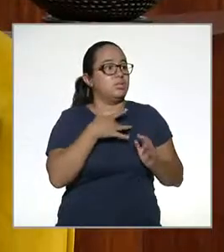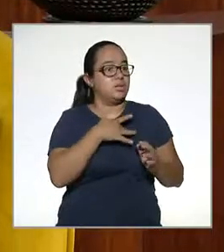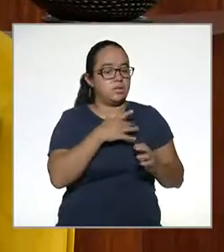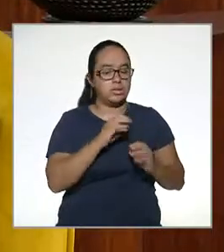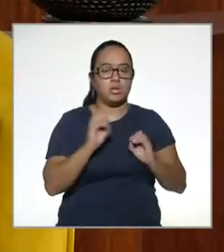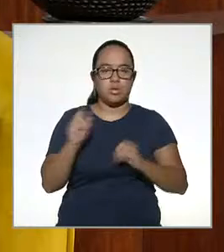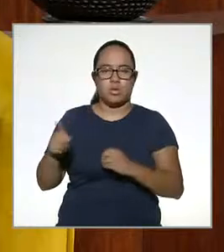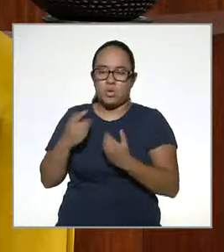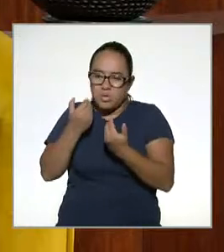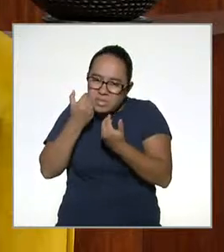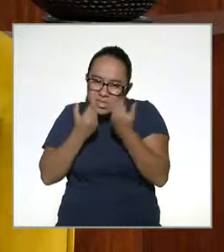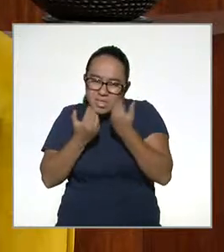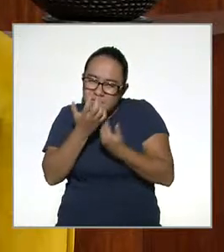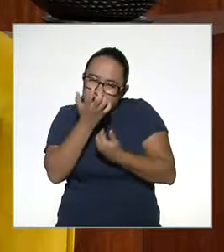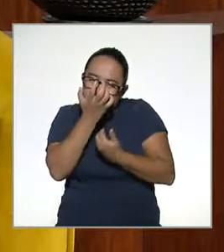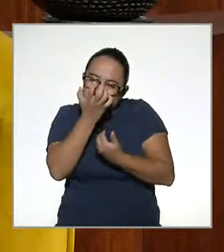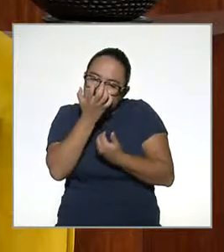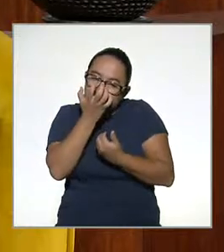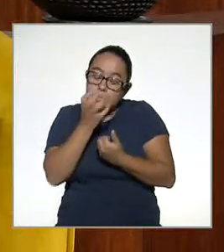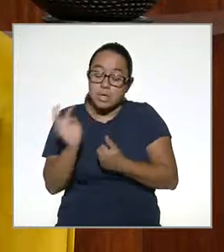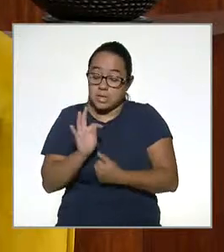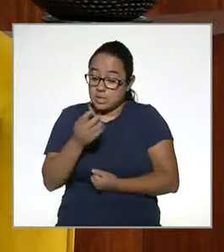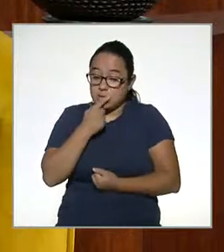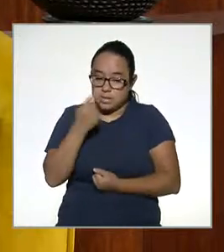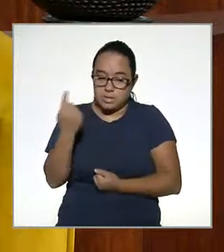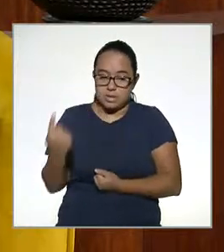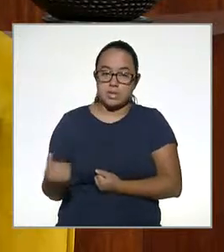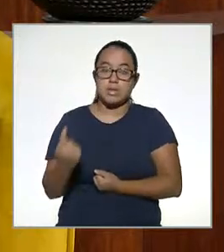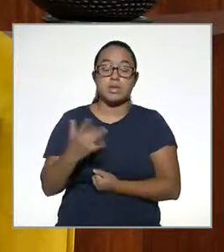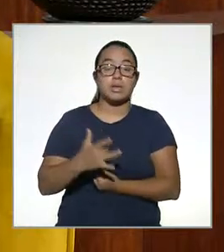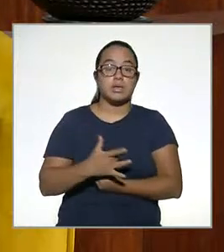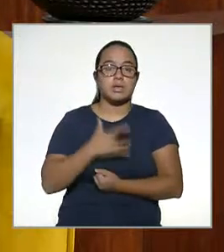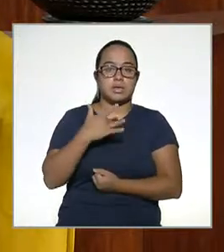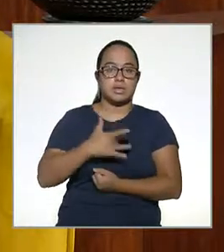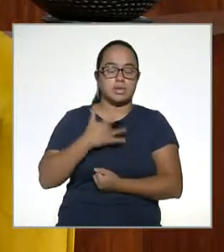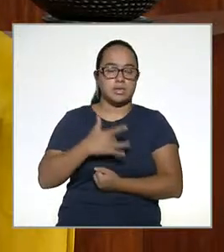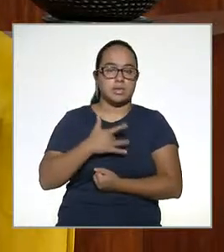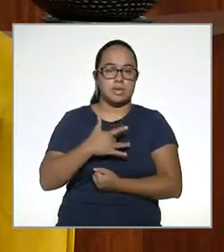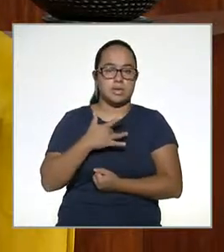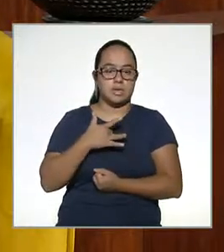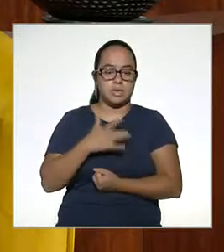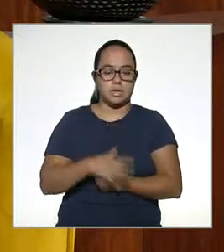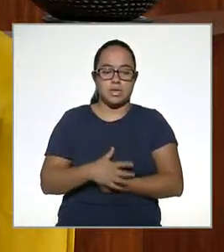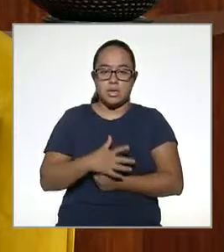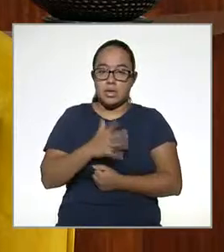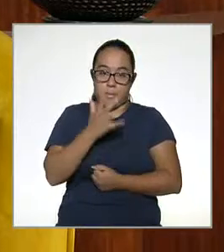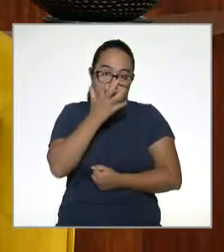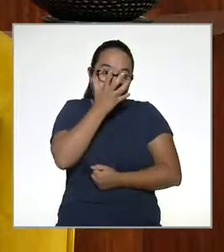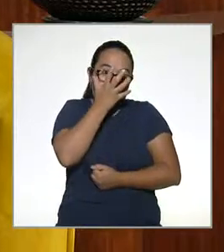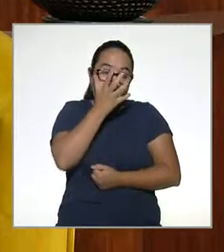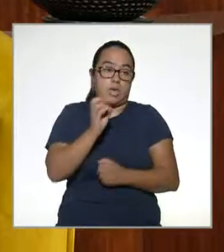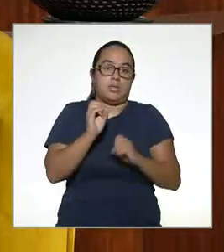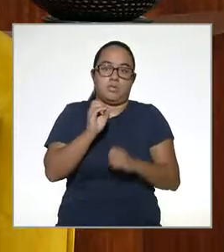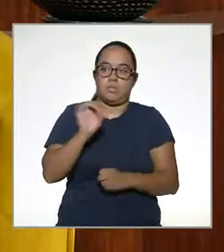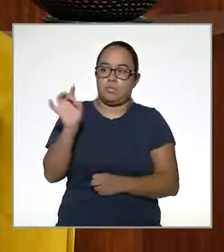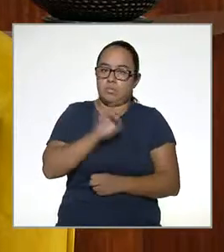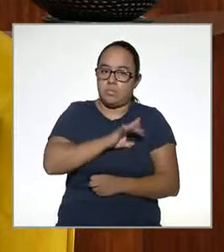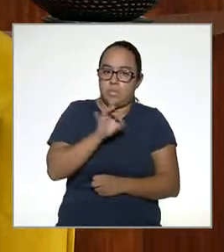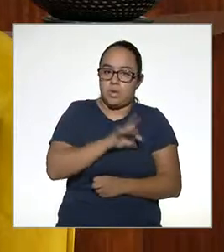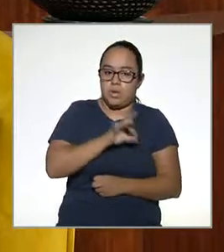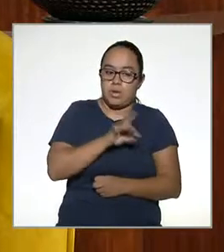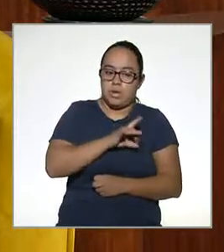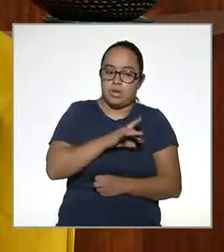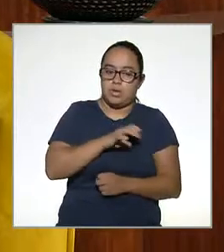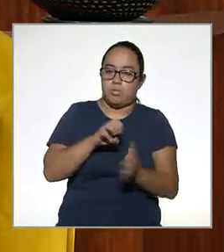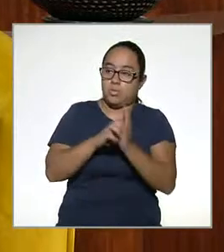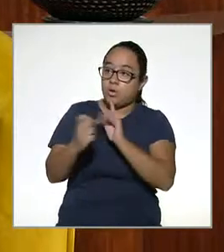niño tímido también es un pequeño que pudiera sentir como vergüenza o temor al